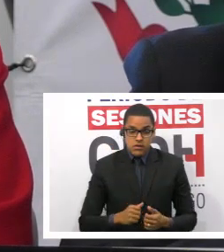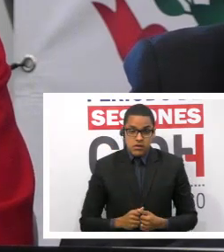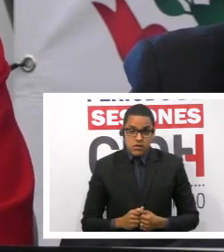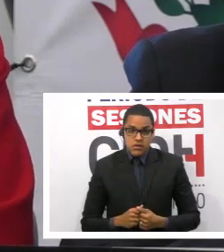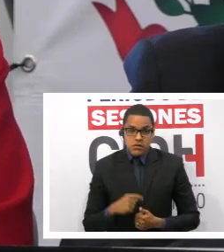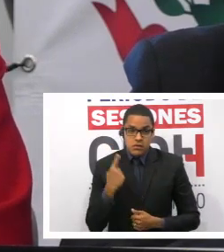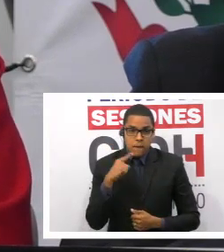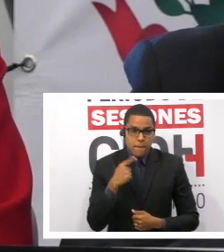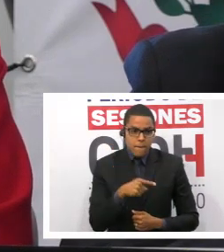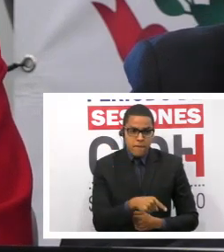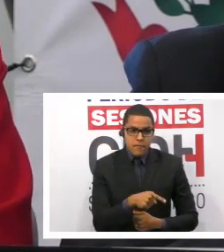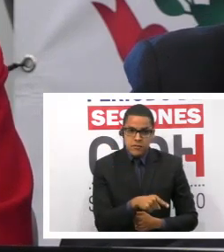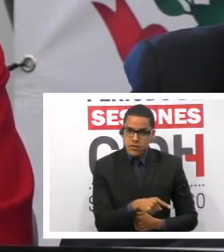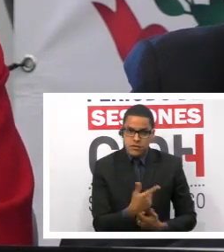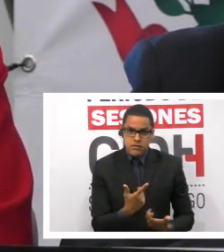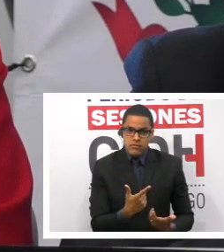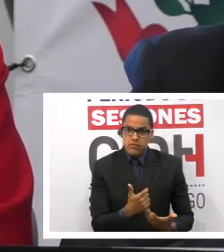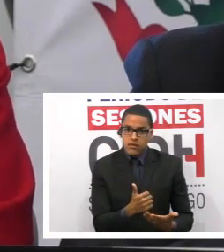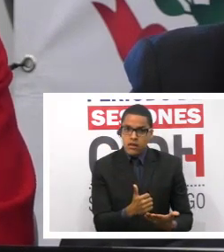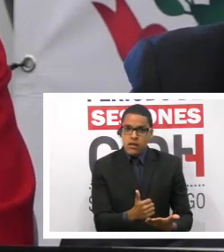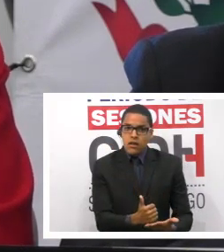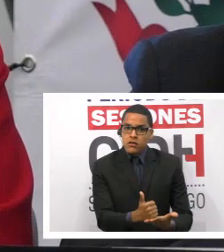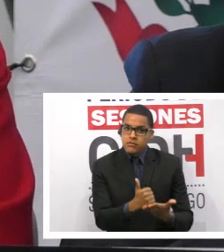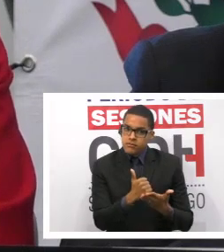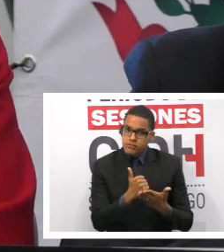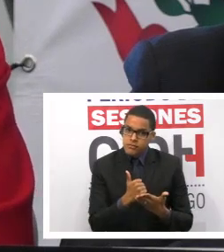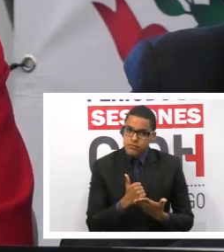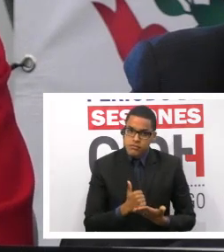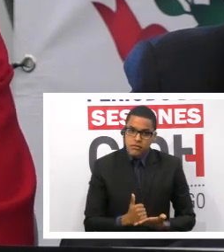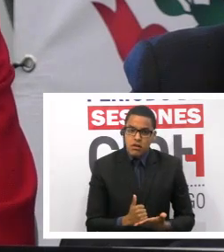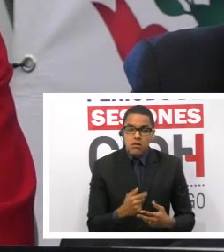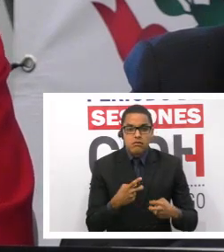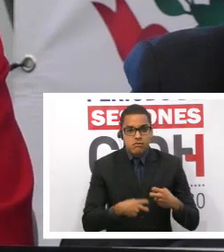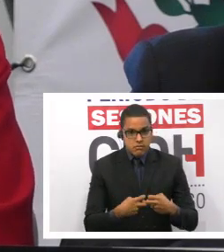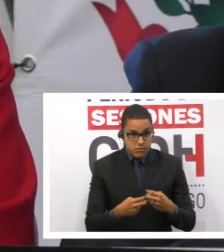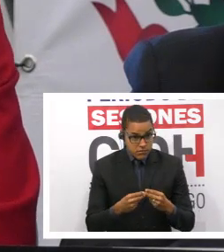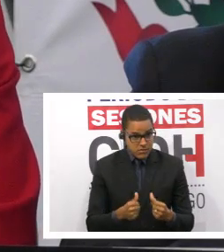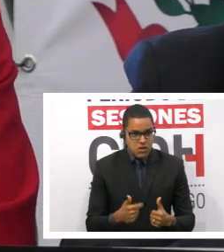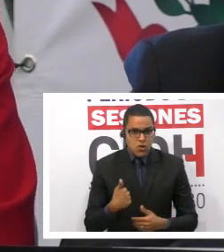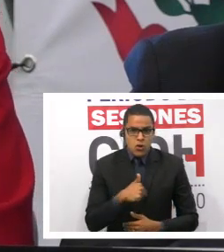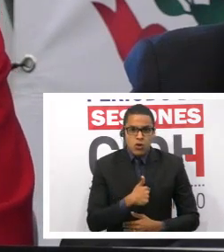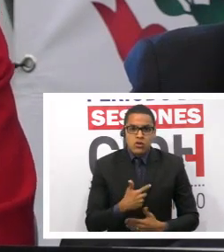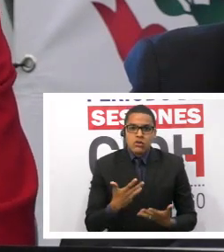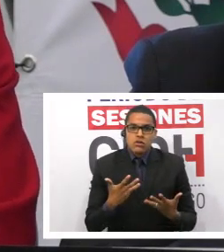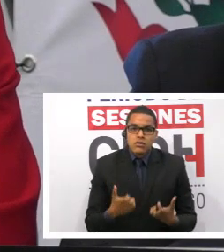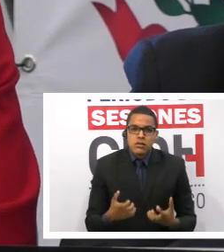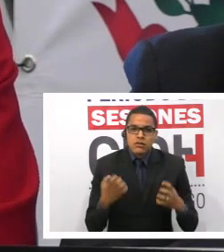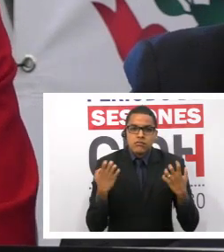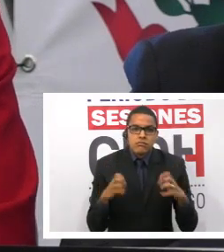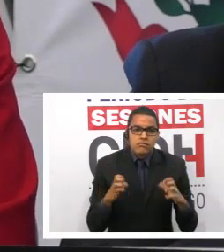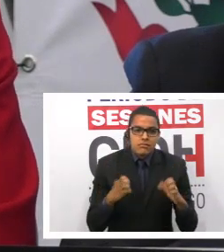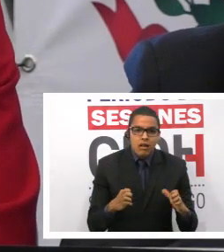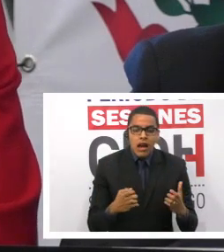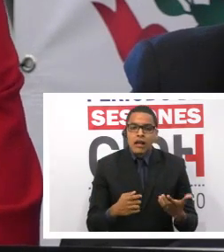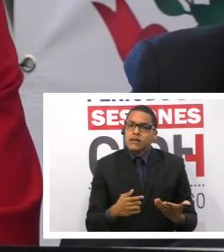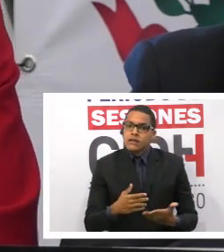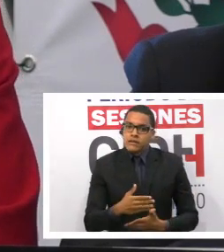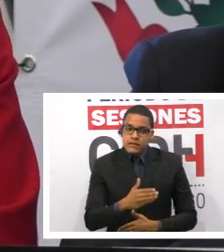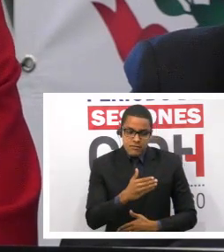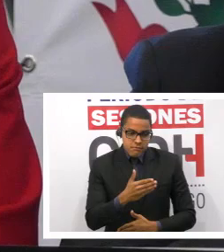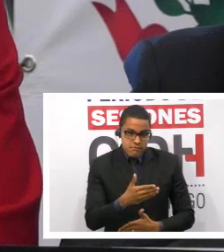la interdisciplinariedad necesitamos generar un diálogo profundo y urgente con el mundo económico con el mundo de las finanzas